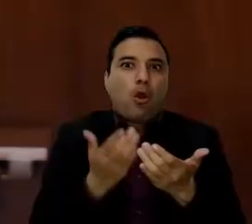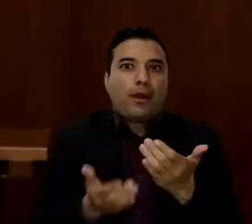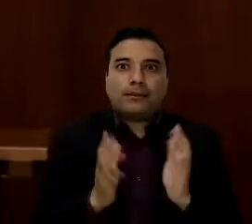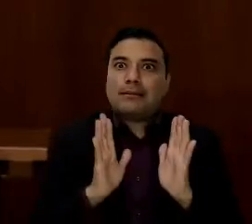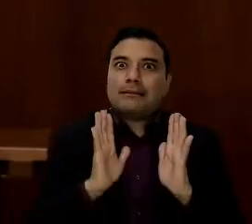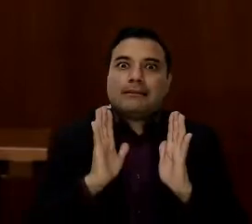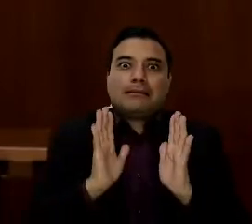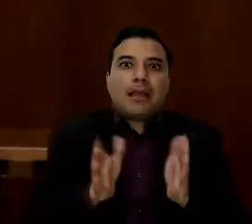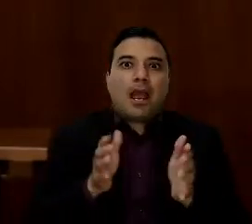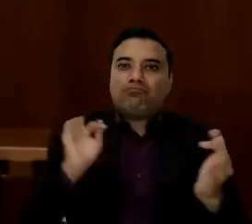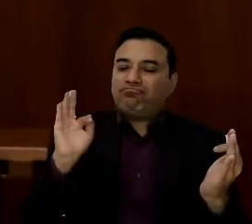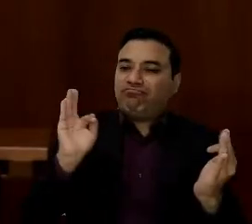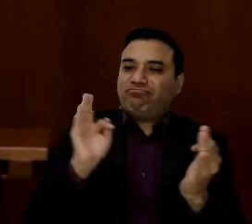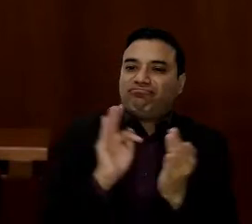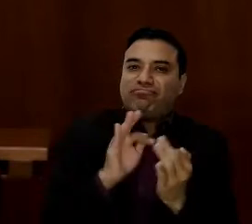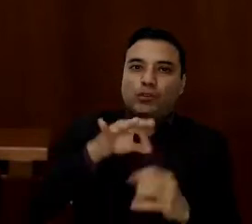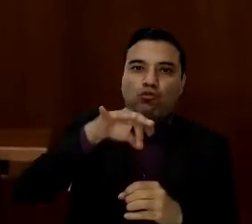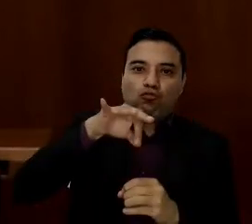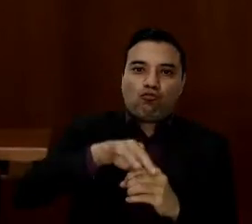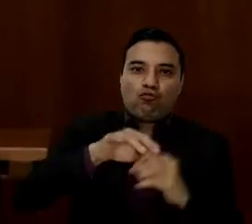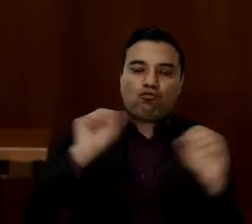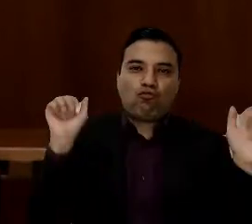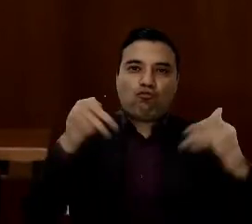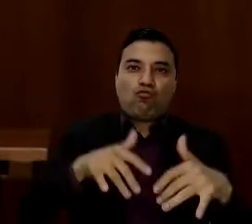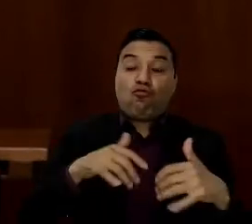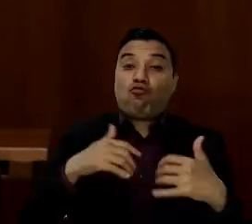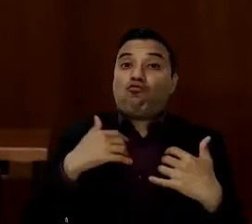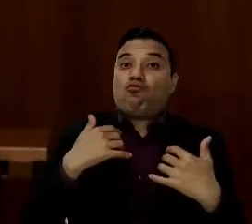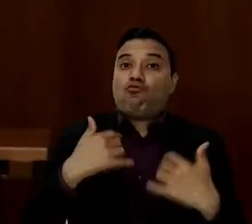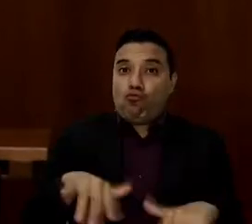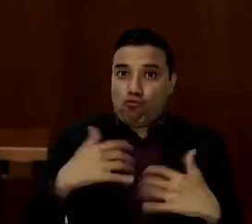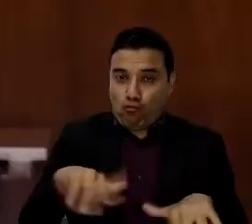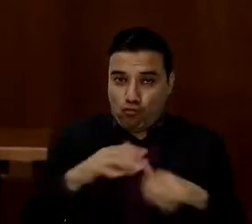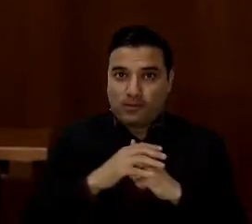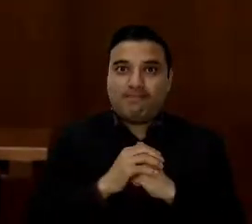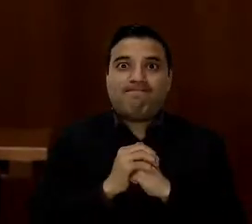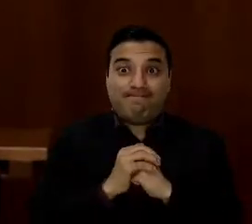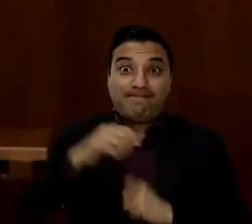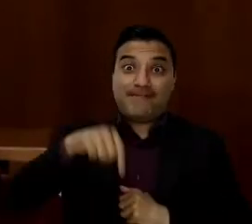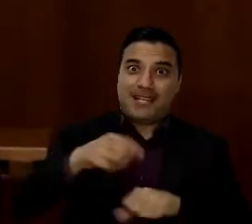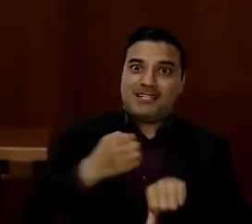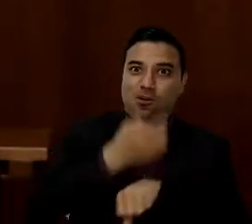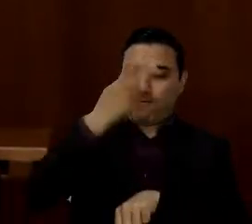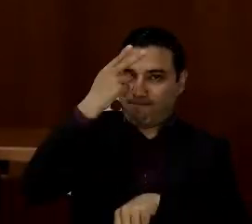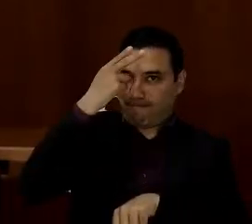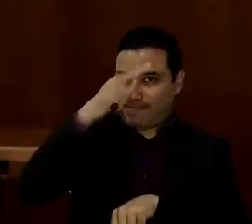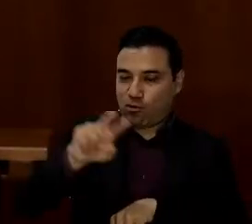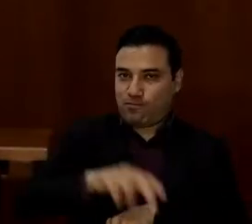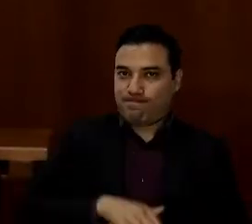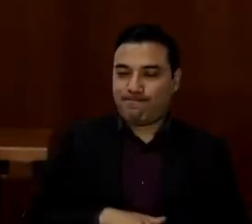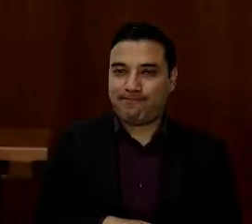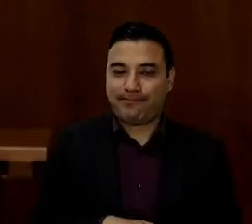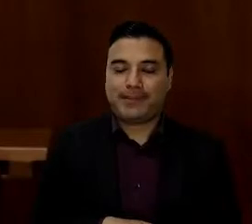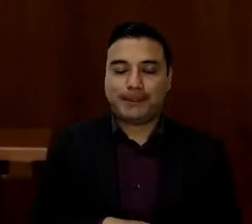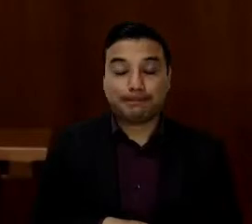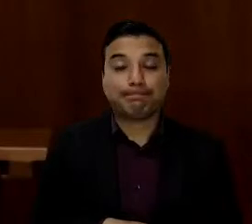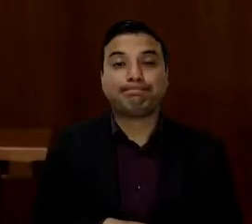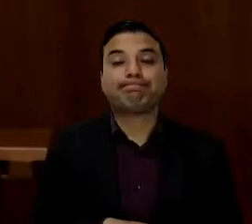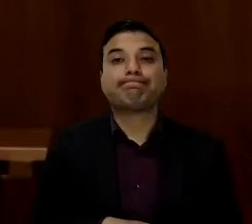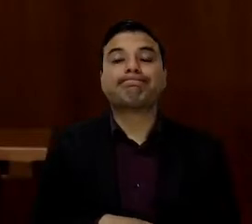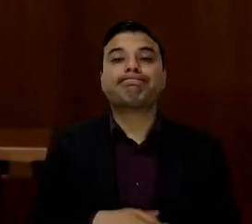que va a tener un proceso electoral en nuestra entidad federativa donde se